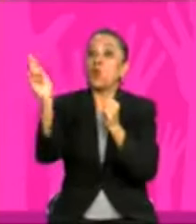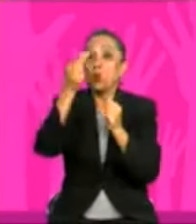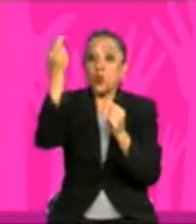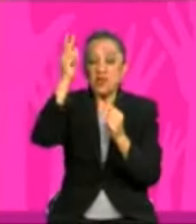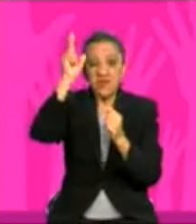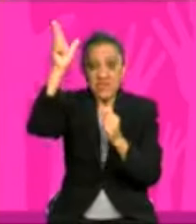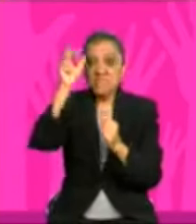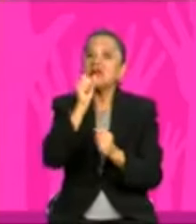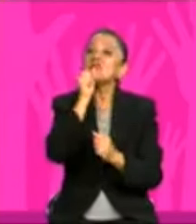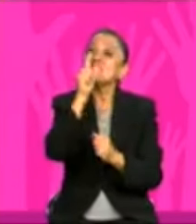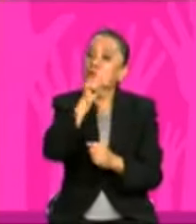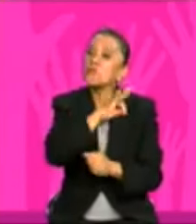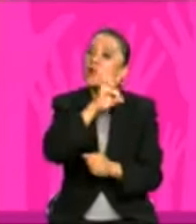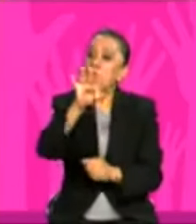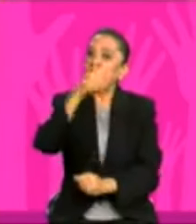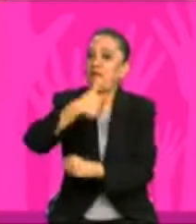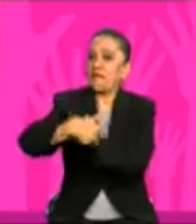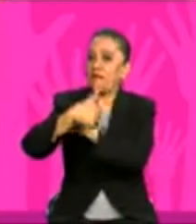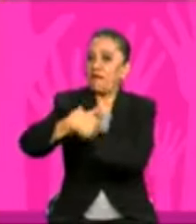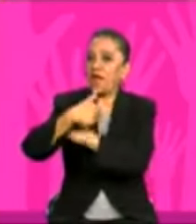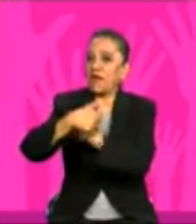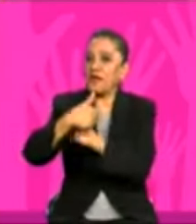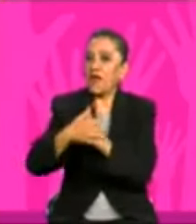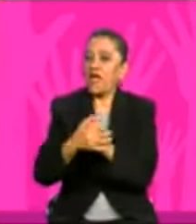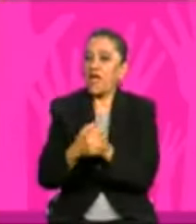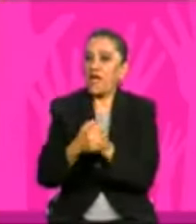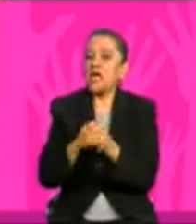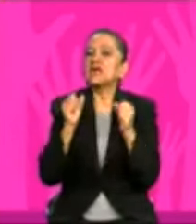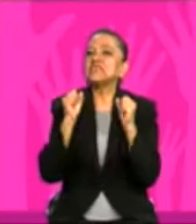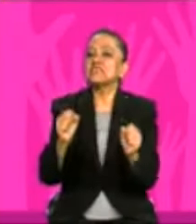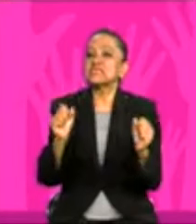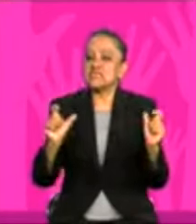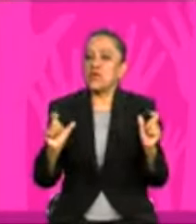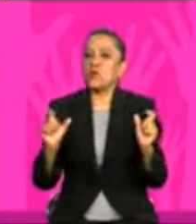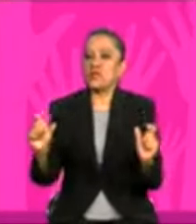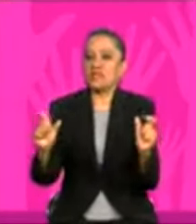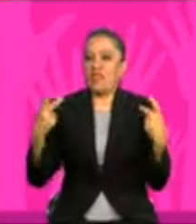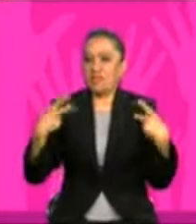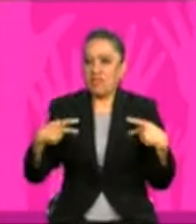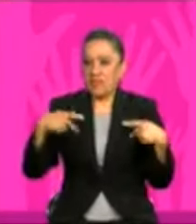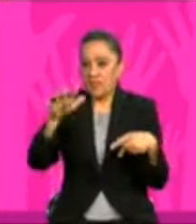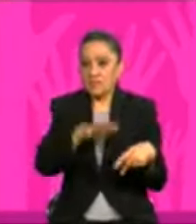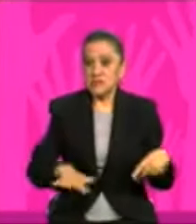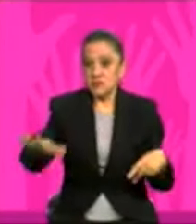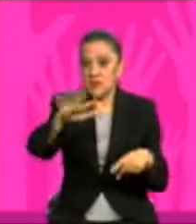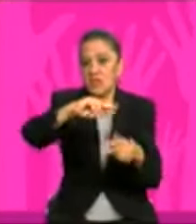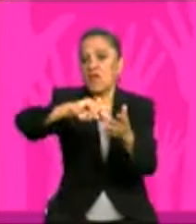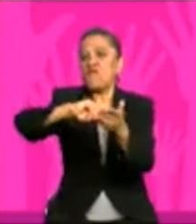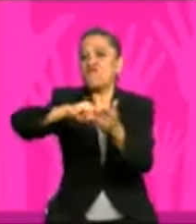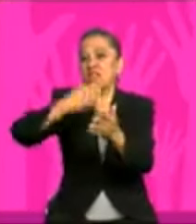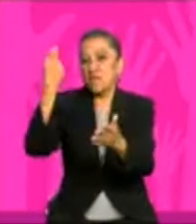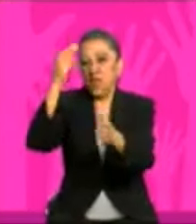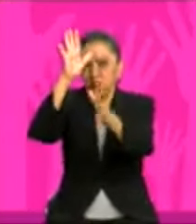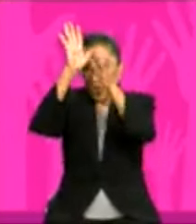cursar la carrera de Seguridad Ciudadana, con un convenio con la universidad.